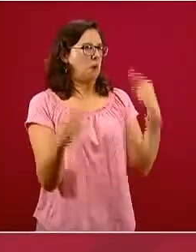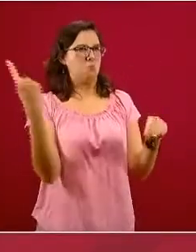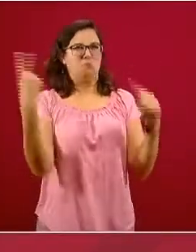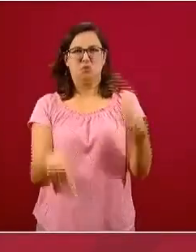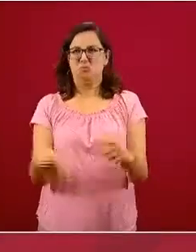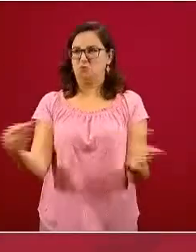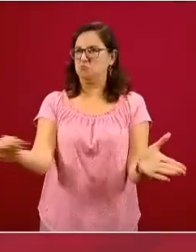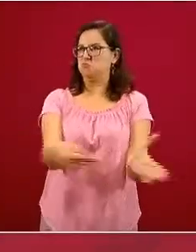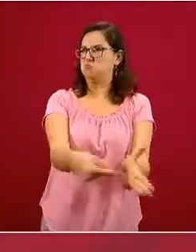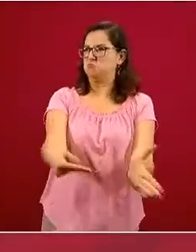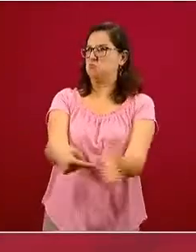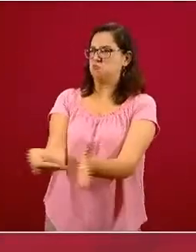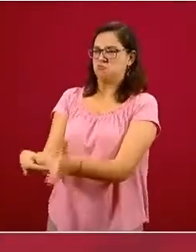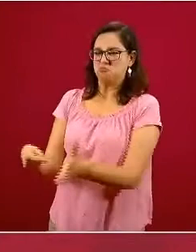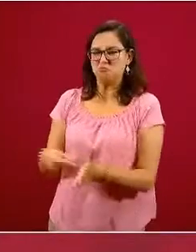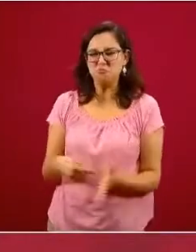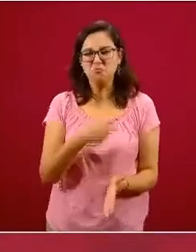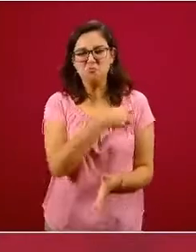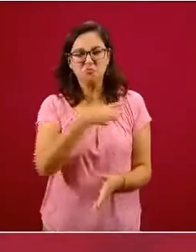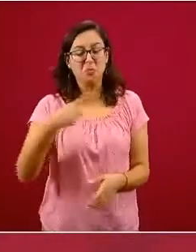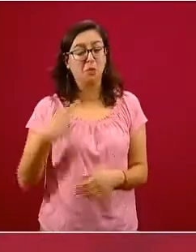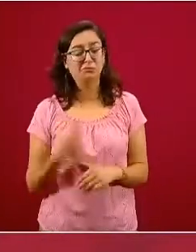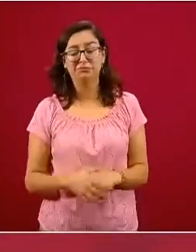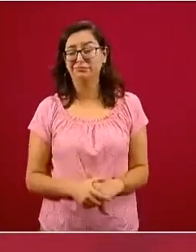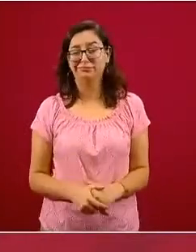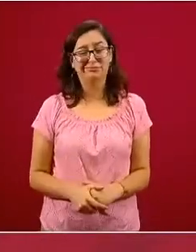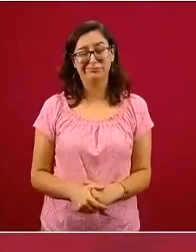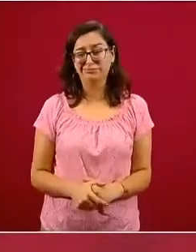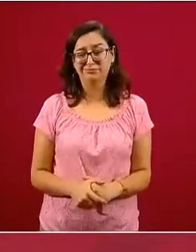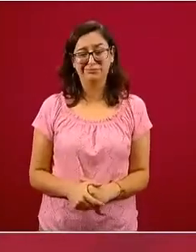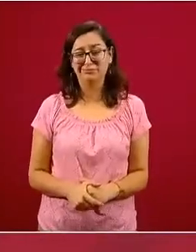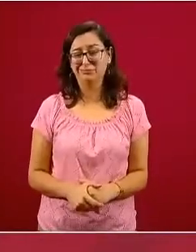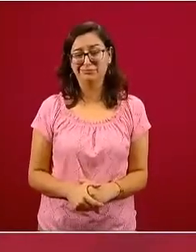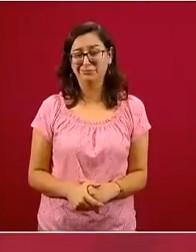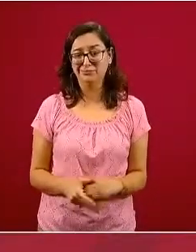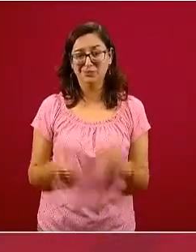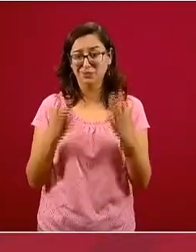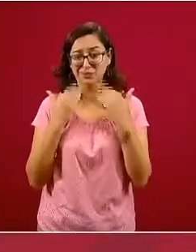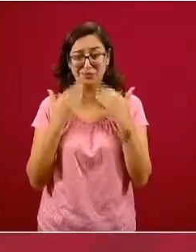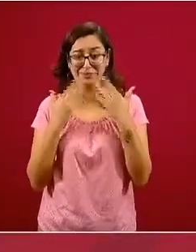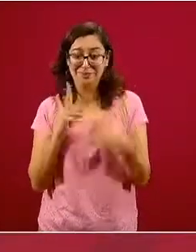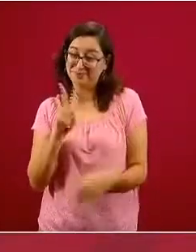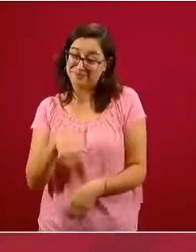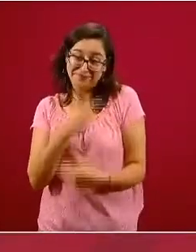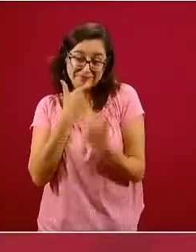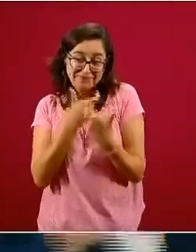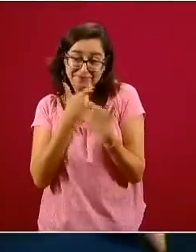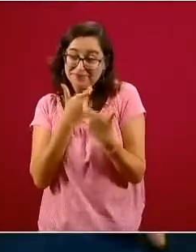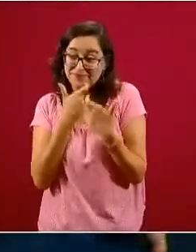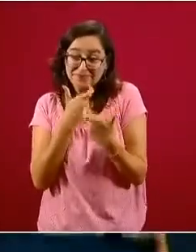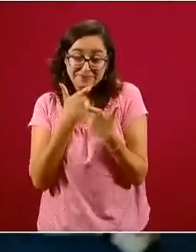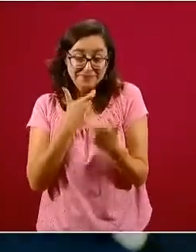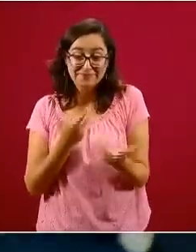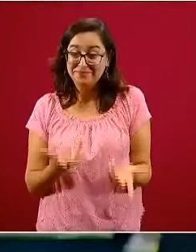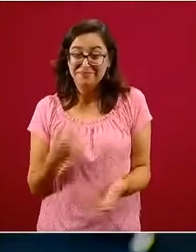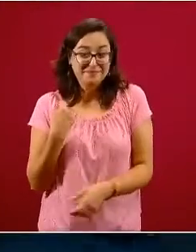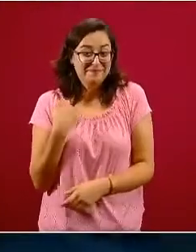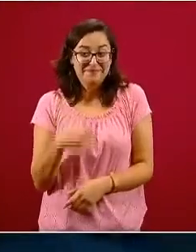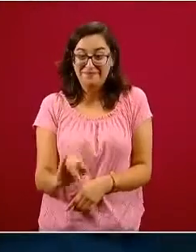los congresos estatales. No, me hizo gracia cuando me lo dijeron porque evidentemente es